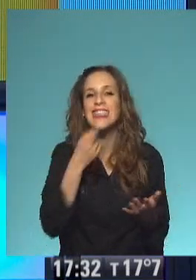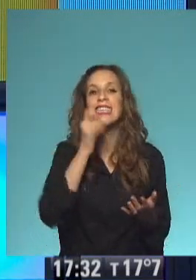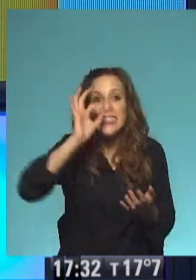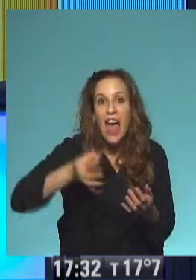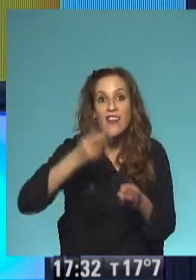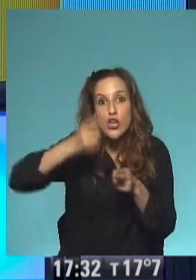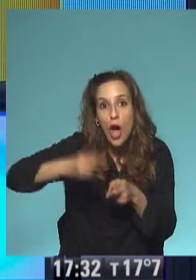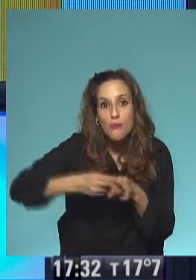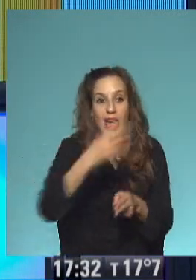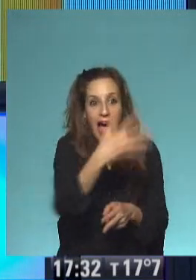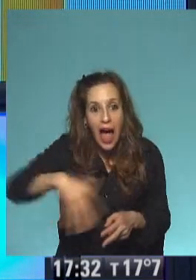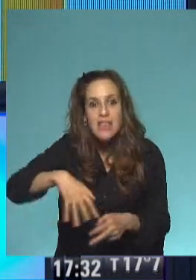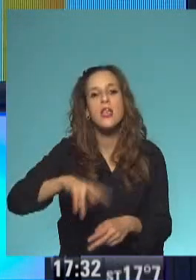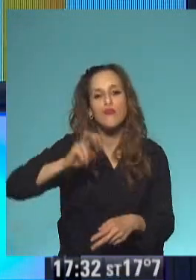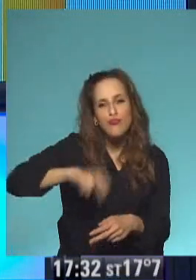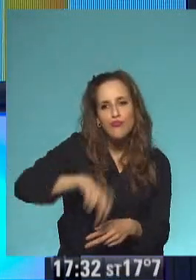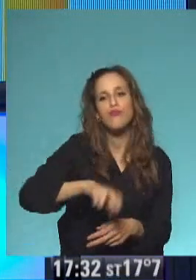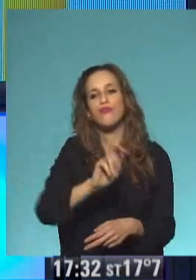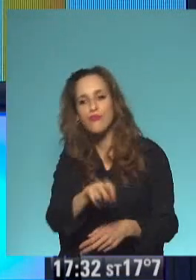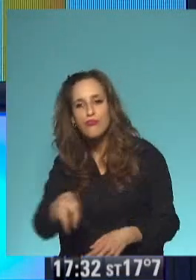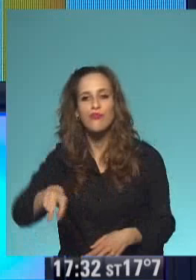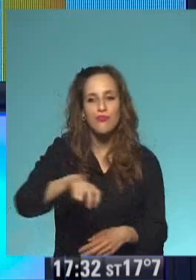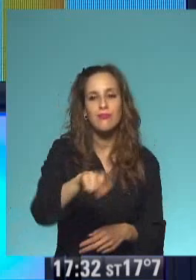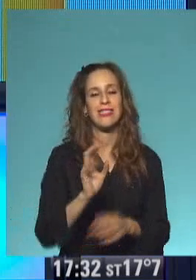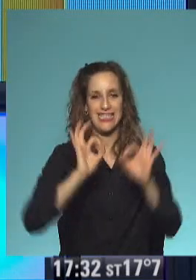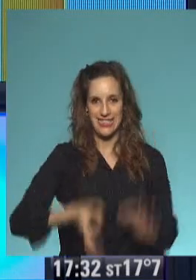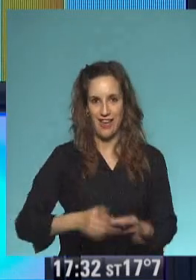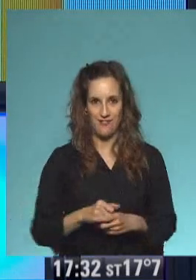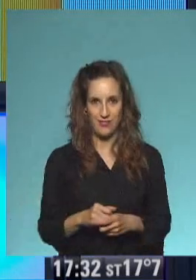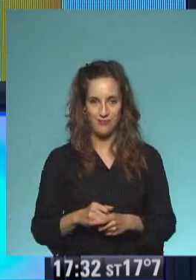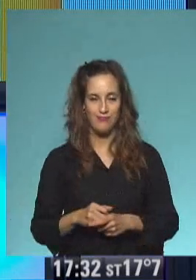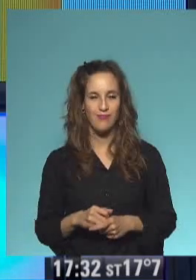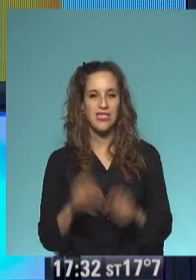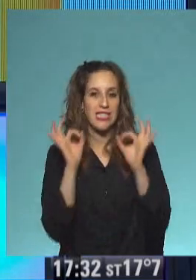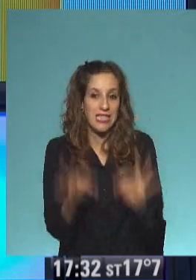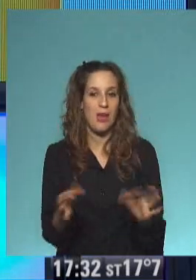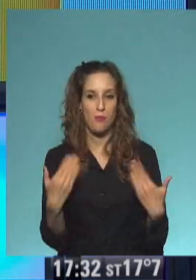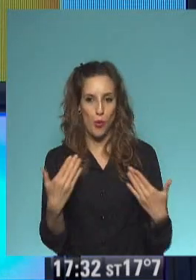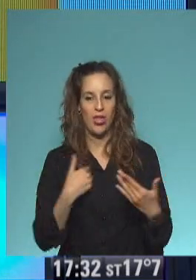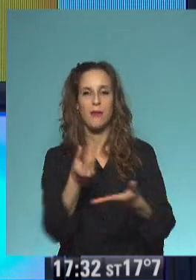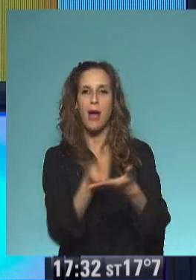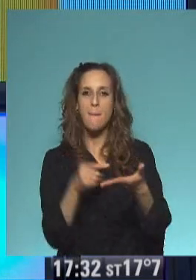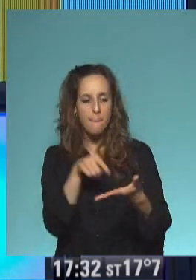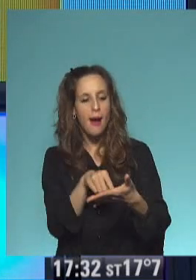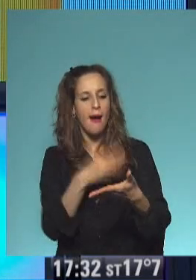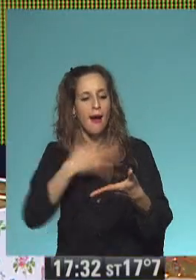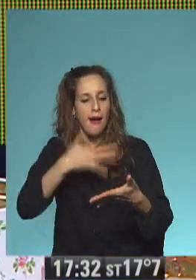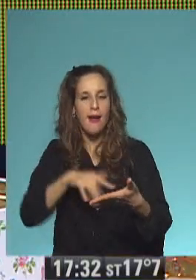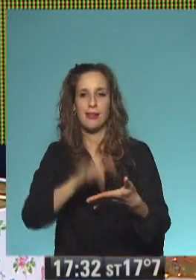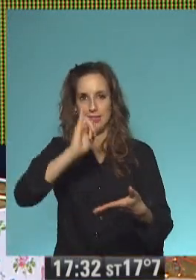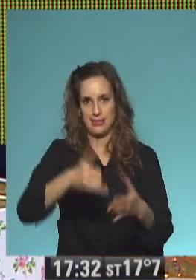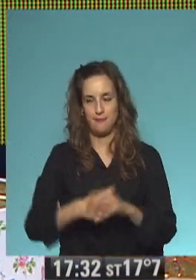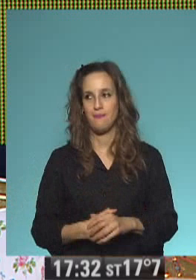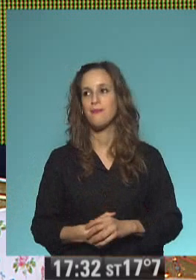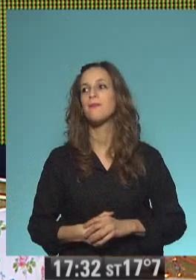Una esquina. En cambio, no, en Belgrano y San Martín. Exacto. Ah, entonces puedo ir al mapa y ahí acudir a esas ubicaciones. Muy bien.